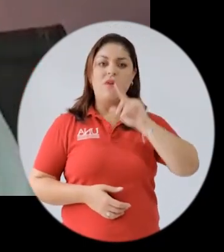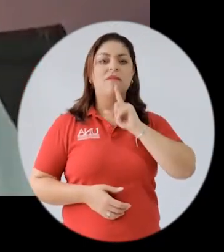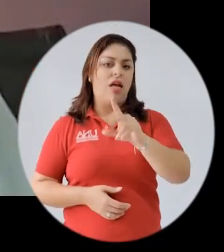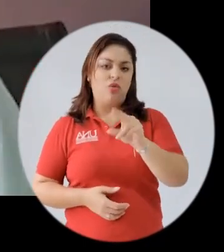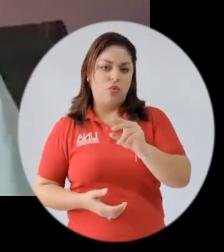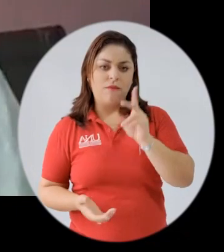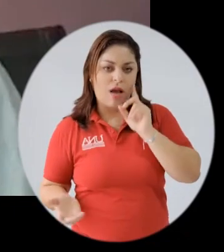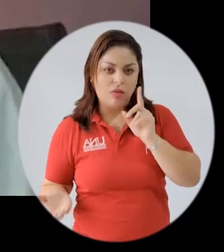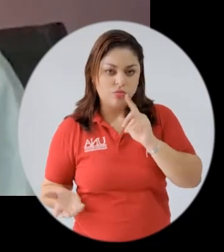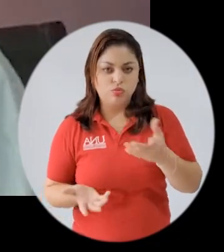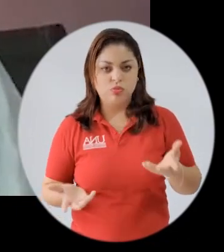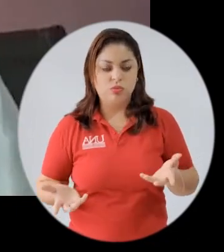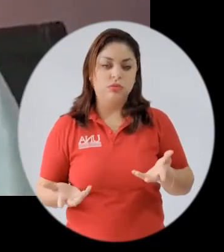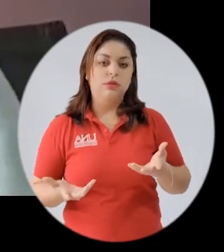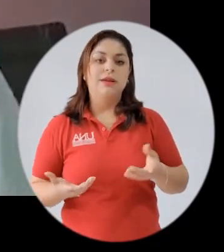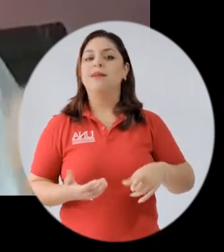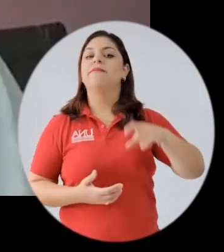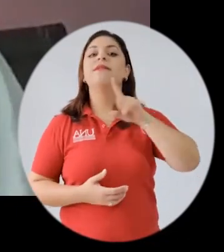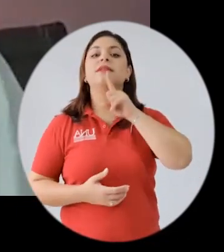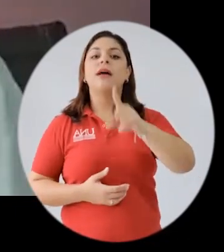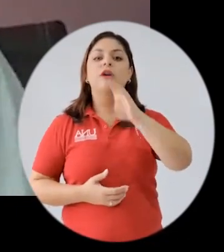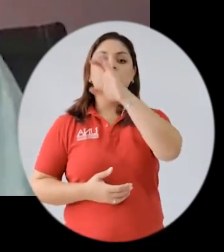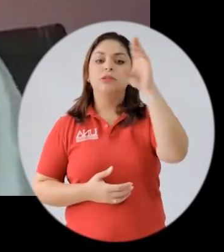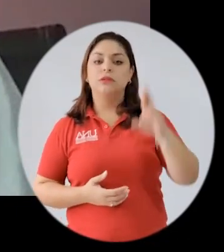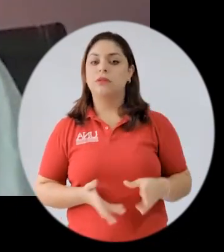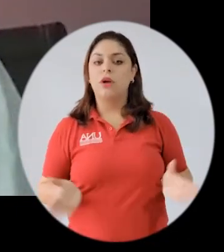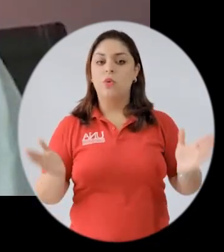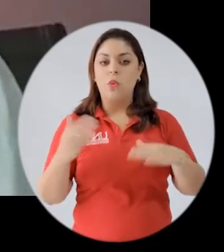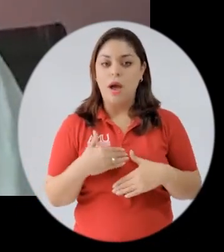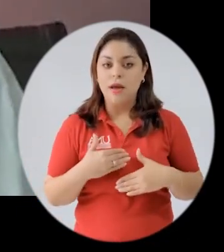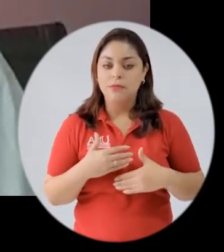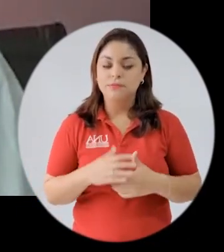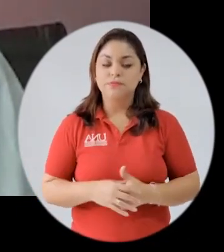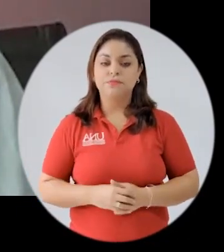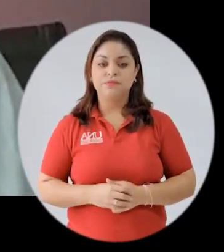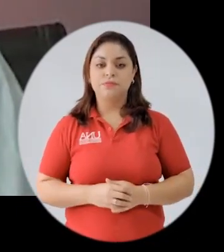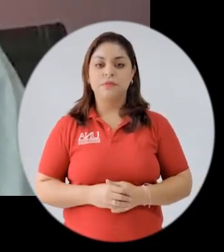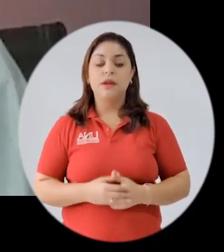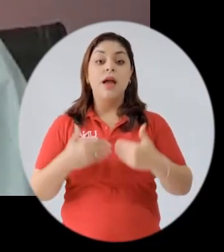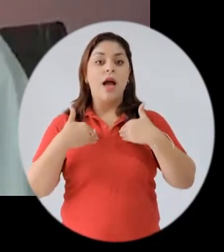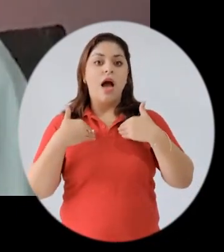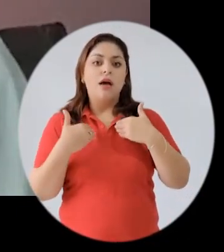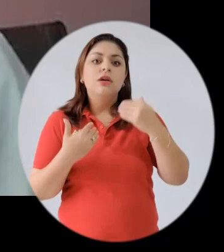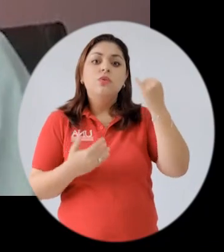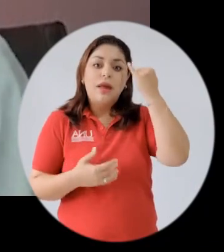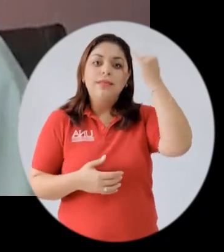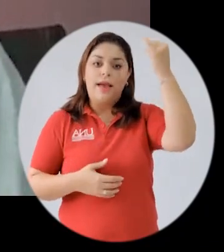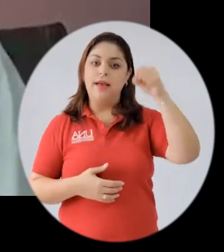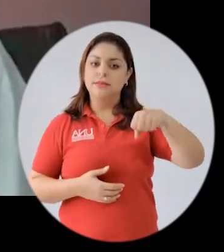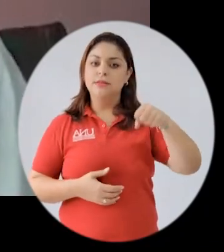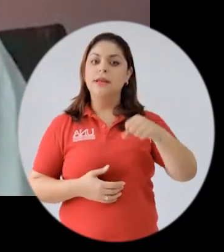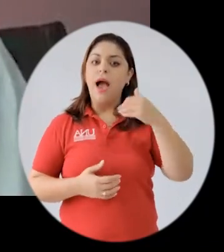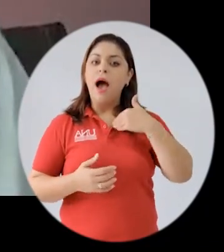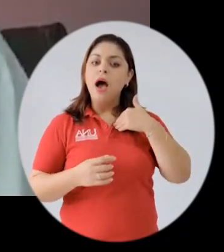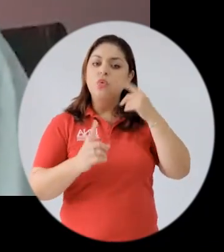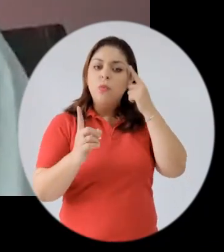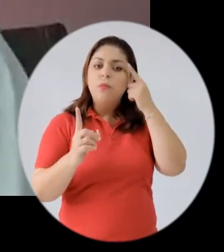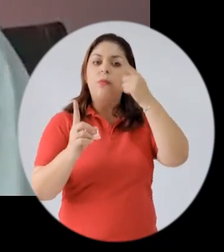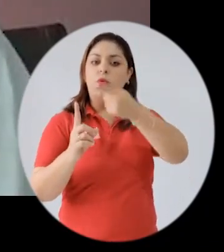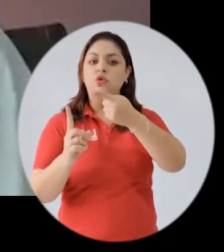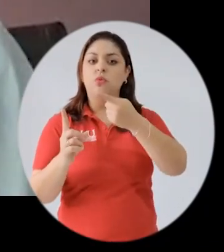cuando dice el tiempo quieto en que no hacemos nada. Podemos estar dos viendo la misma película, pero le puedo asegurar que la mamá está pensando que el chiquito hay que